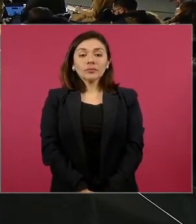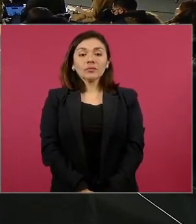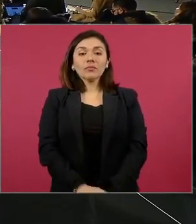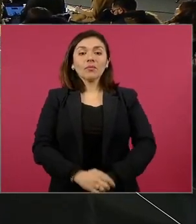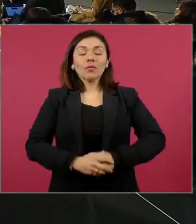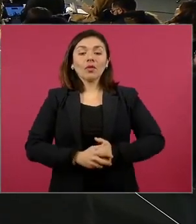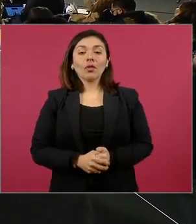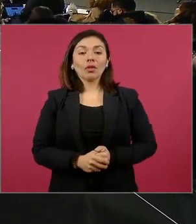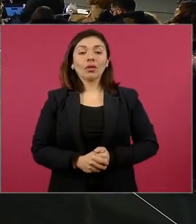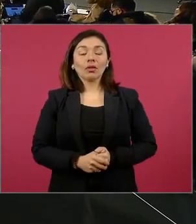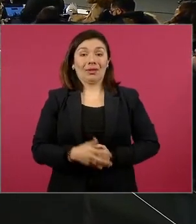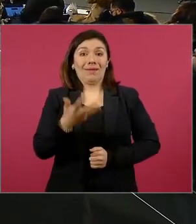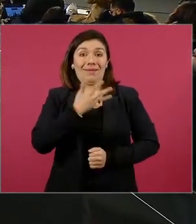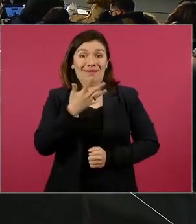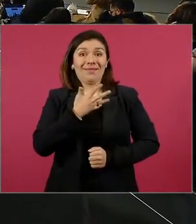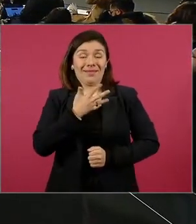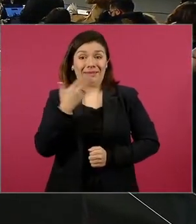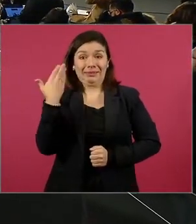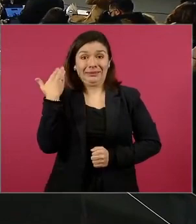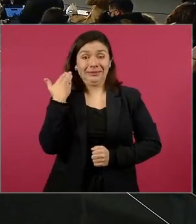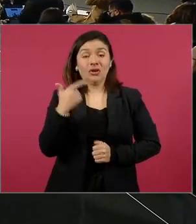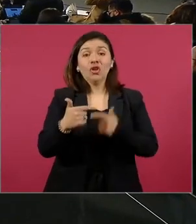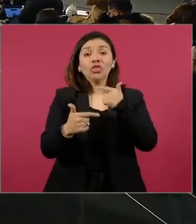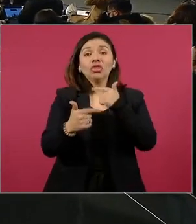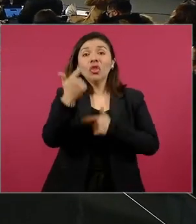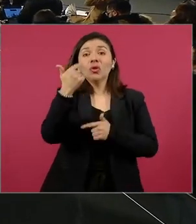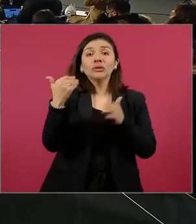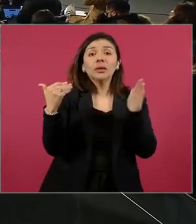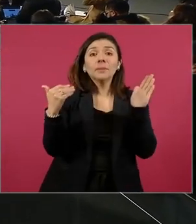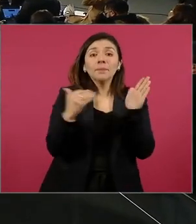Llegaron a haber 12,000